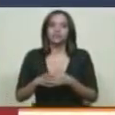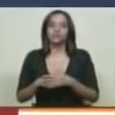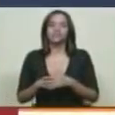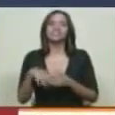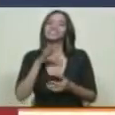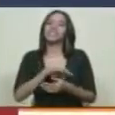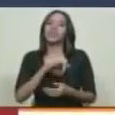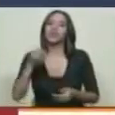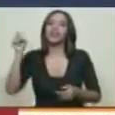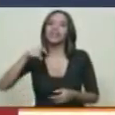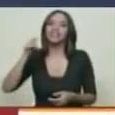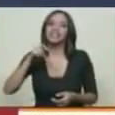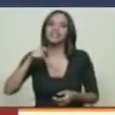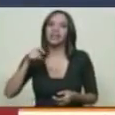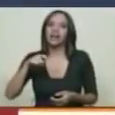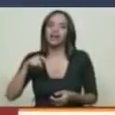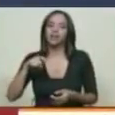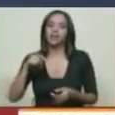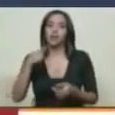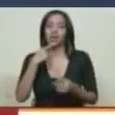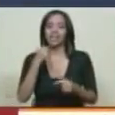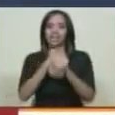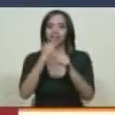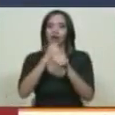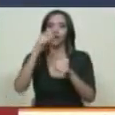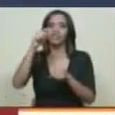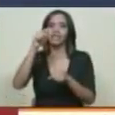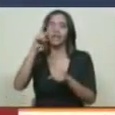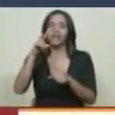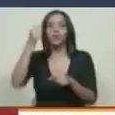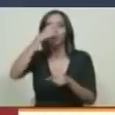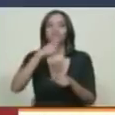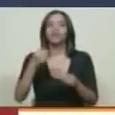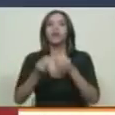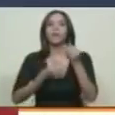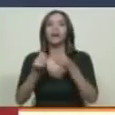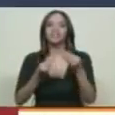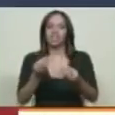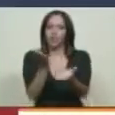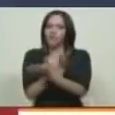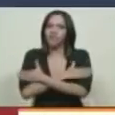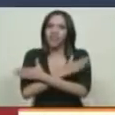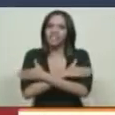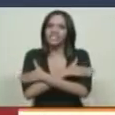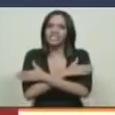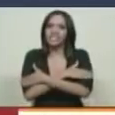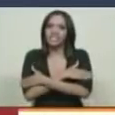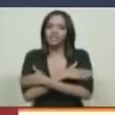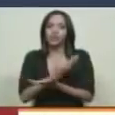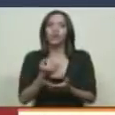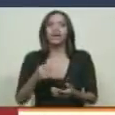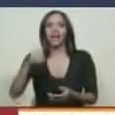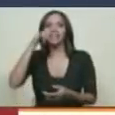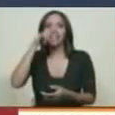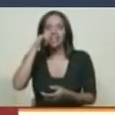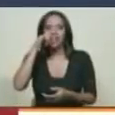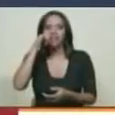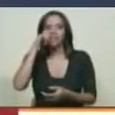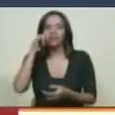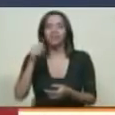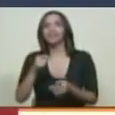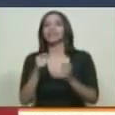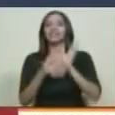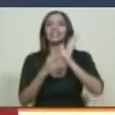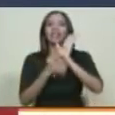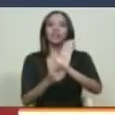es necesario, sí. Lo que hizo el trabajo que hizo TVS Pueblo, yo creo que debemos hacerlo todo. Feliz a la gente de TVS Pueblo, creo que todos debemos agarrar un teléfono y denunciar